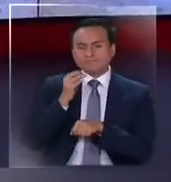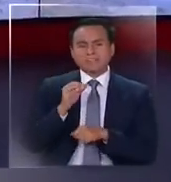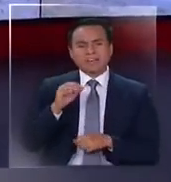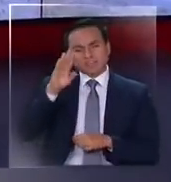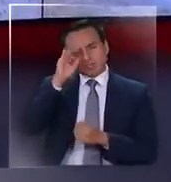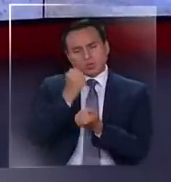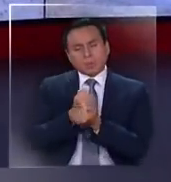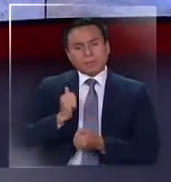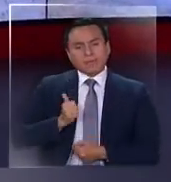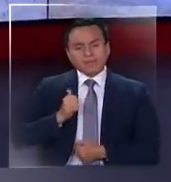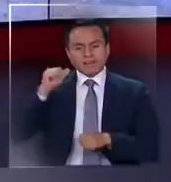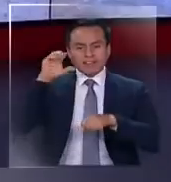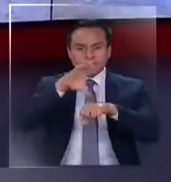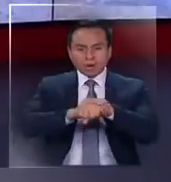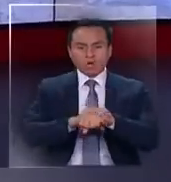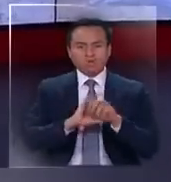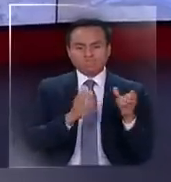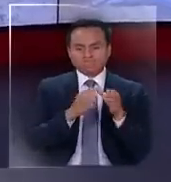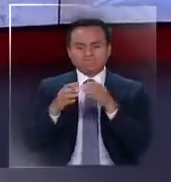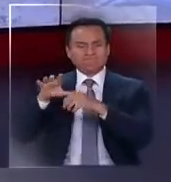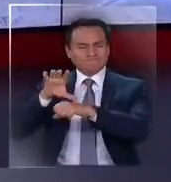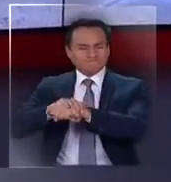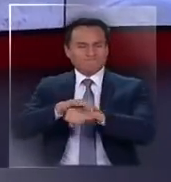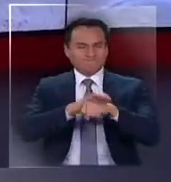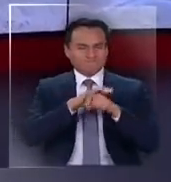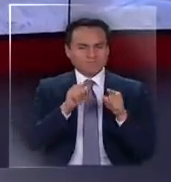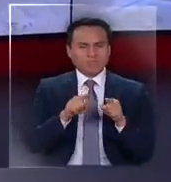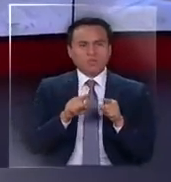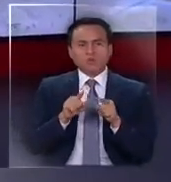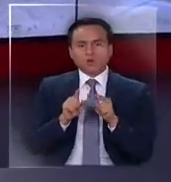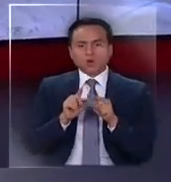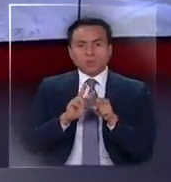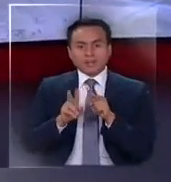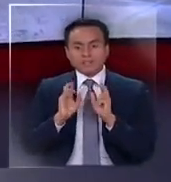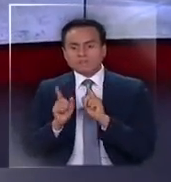PDI atraparon a dos bandas de este tipo. En uno de los